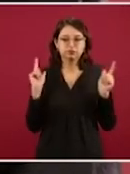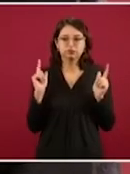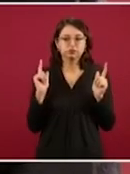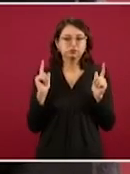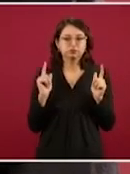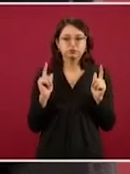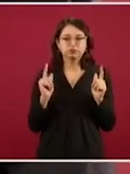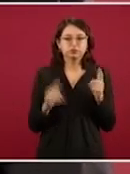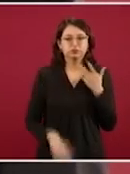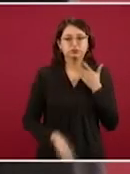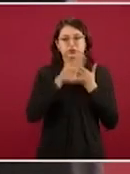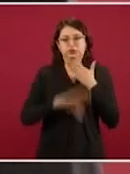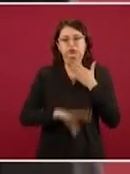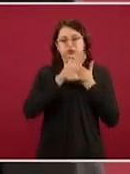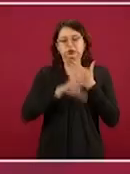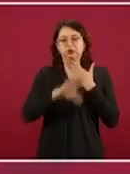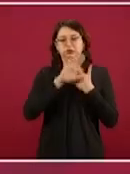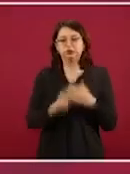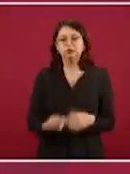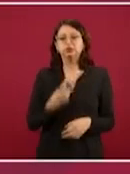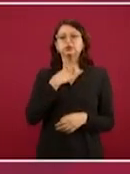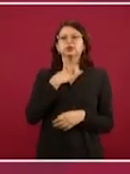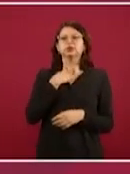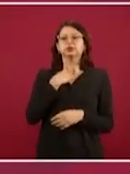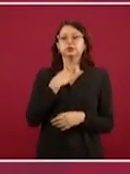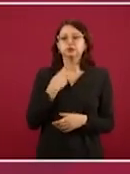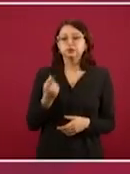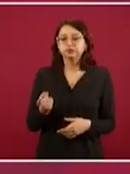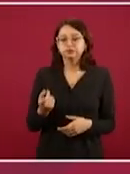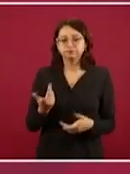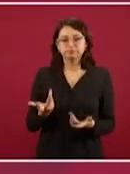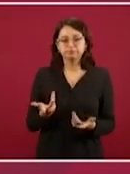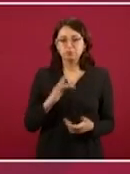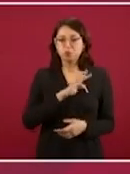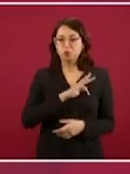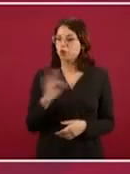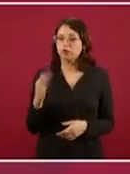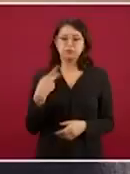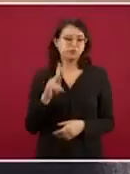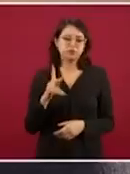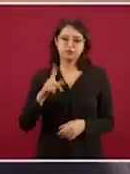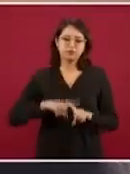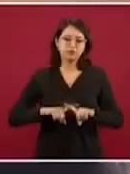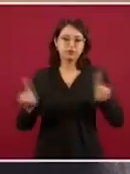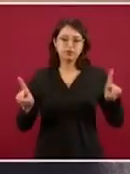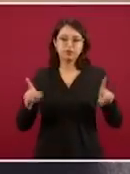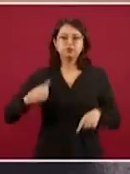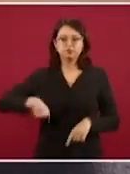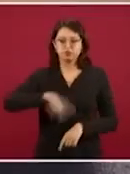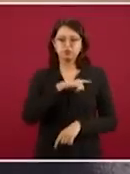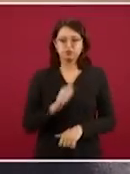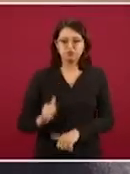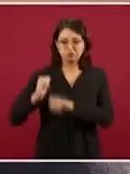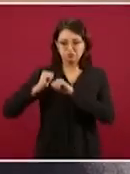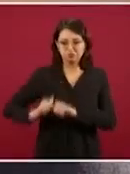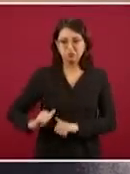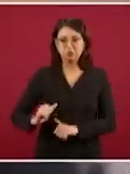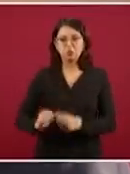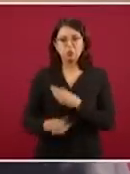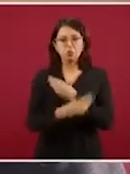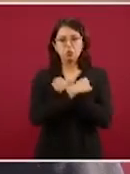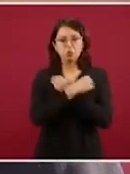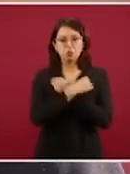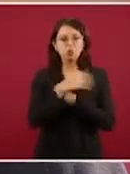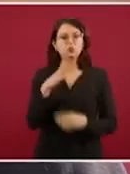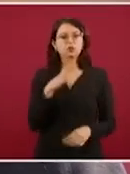ponernos contra la pared, sentarnos en el banquillo de los acusados, pero no, tenemos autoridad moral, por